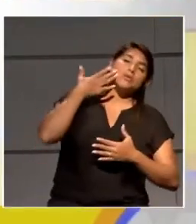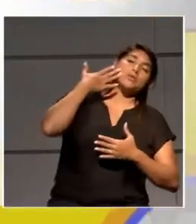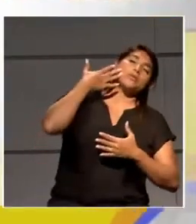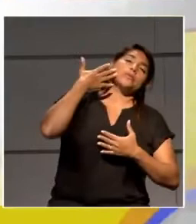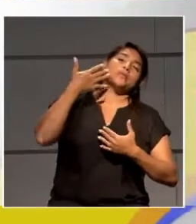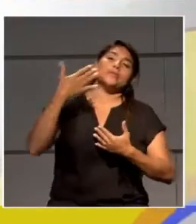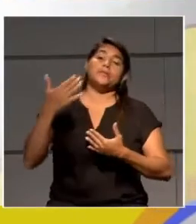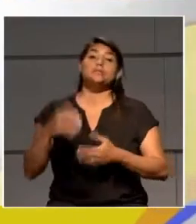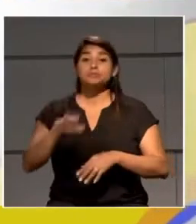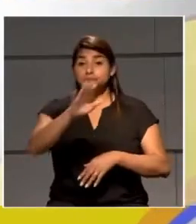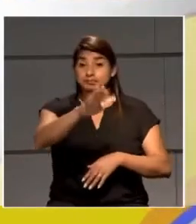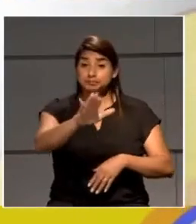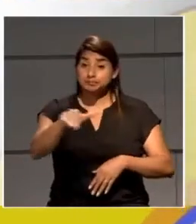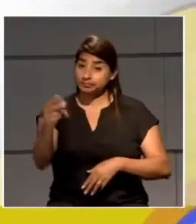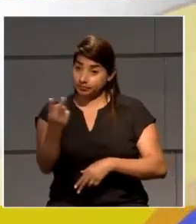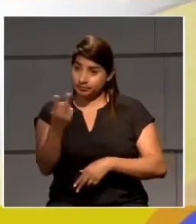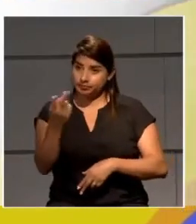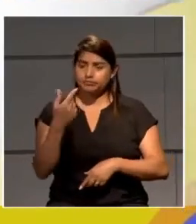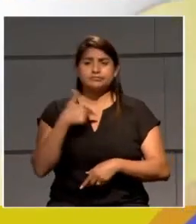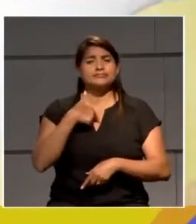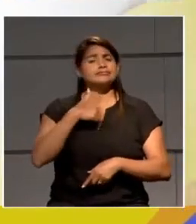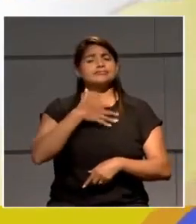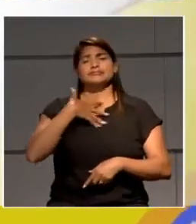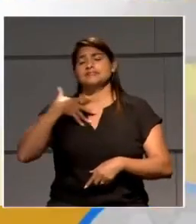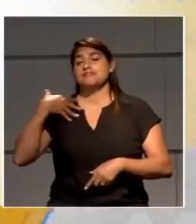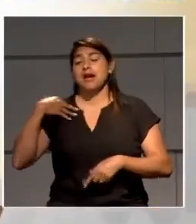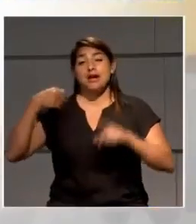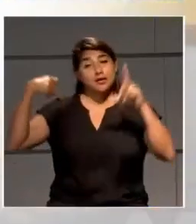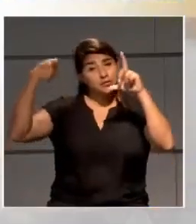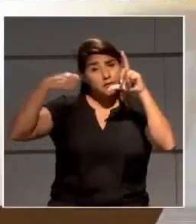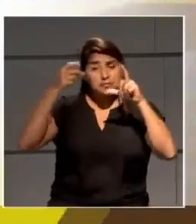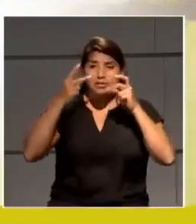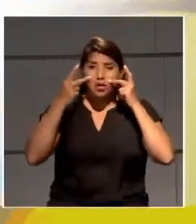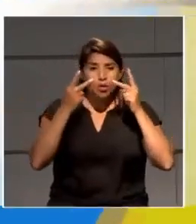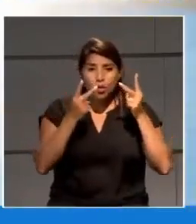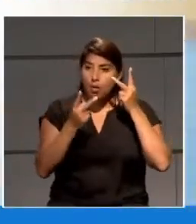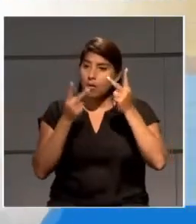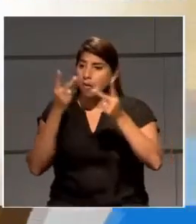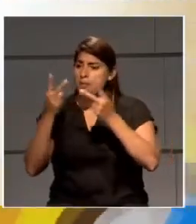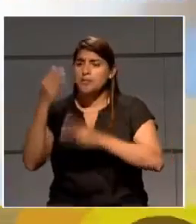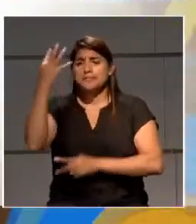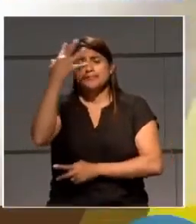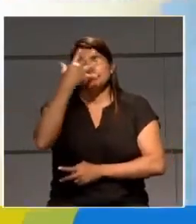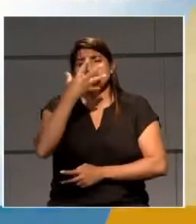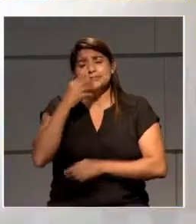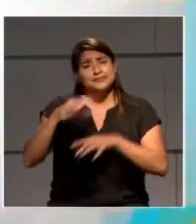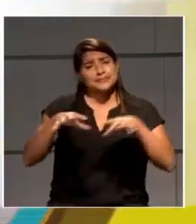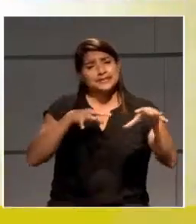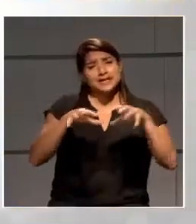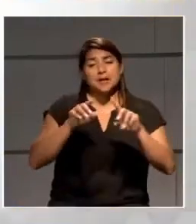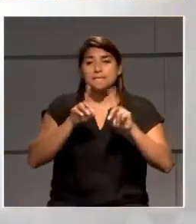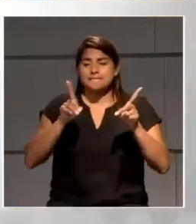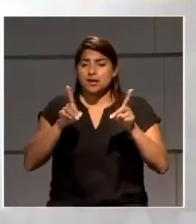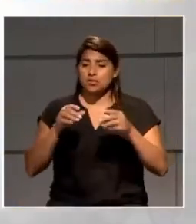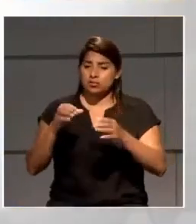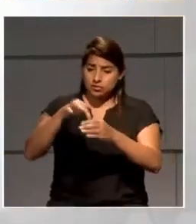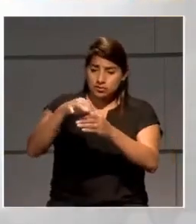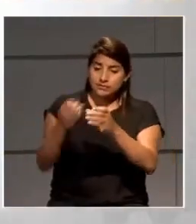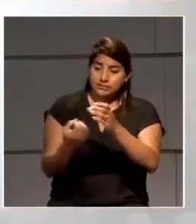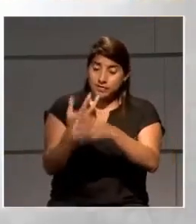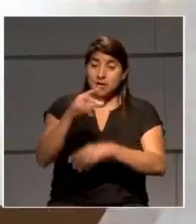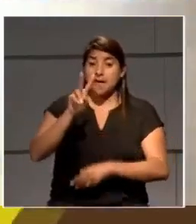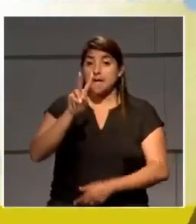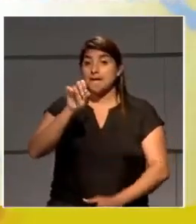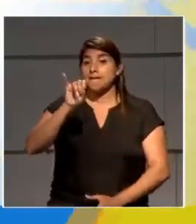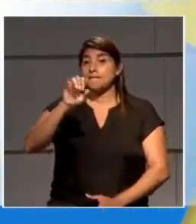Plug y Nayu, me encantó de verdad ese video, Plug. Está lindísimo, pero esa violeta que vos tenés